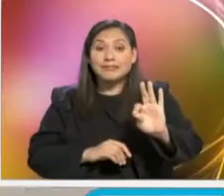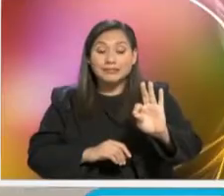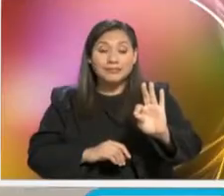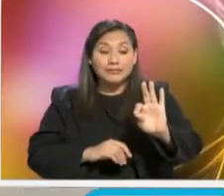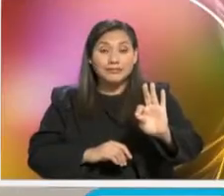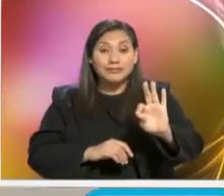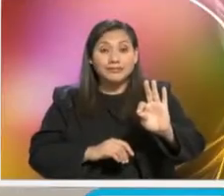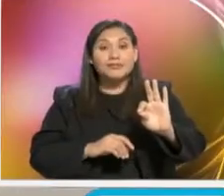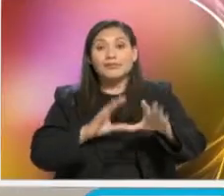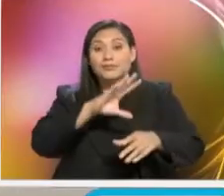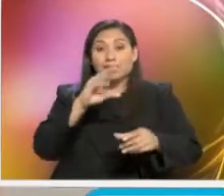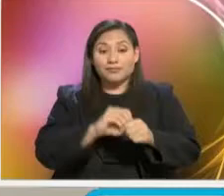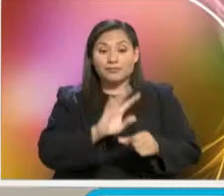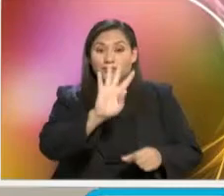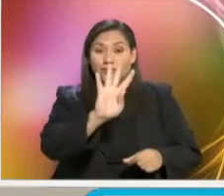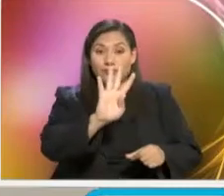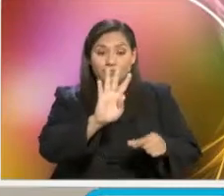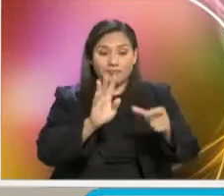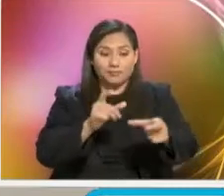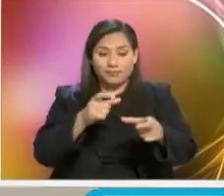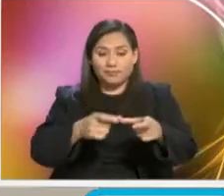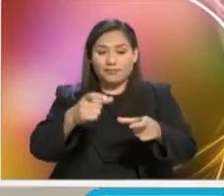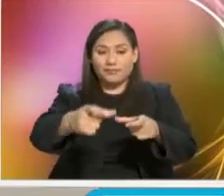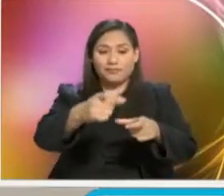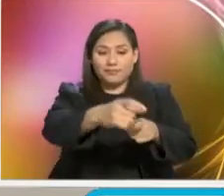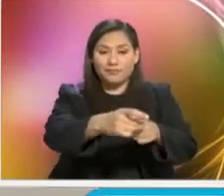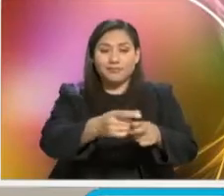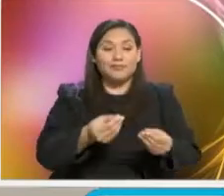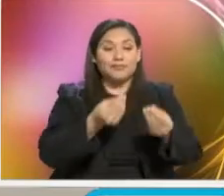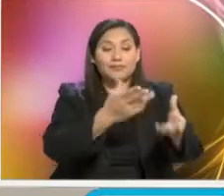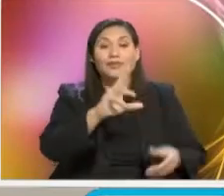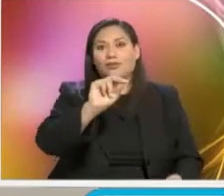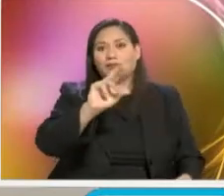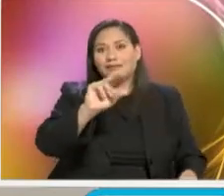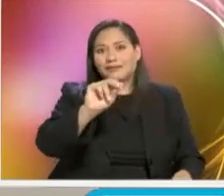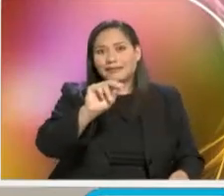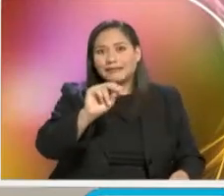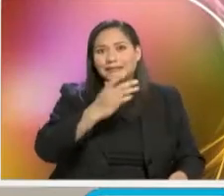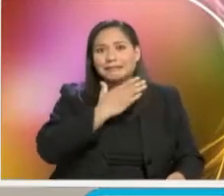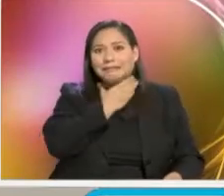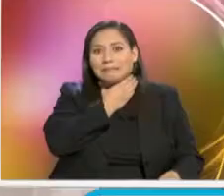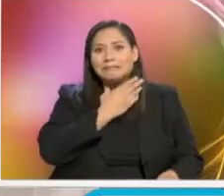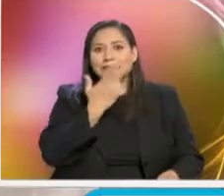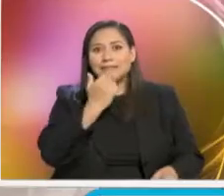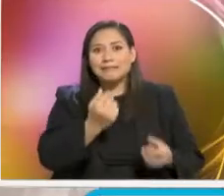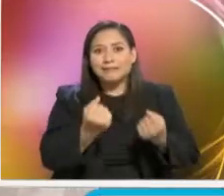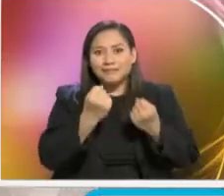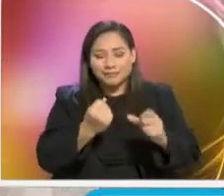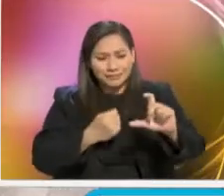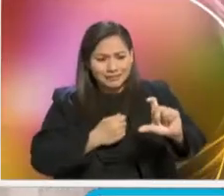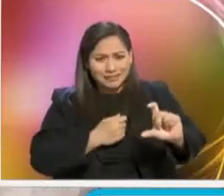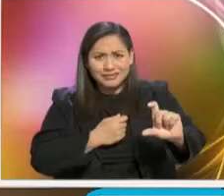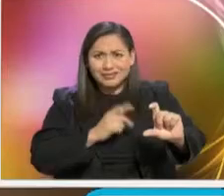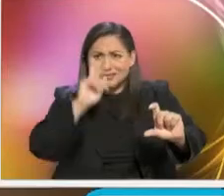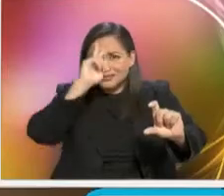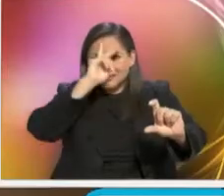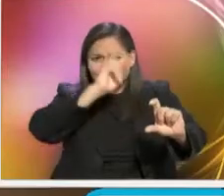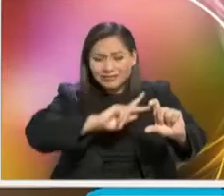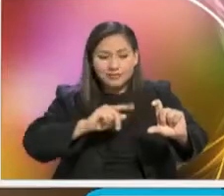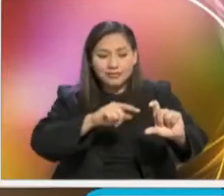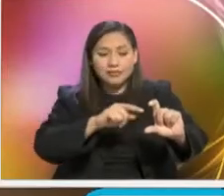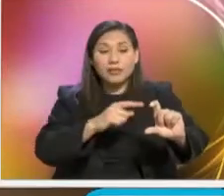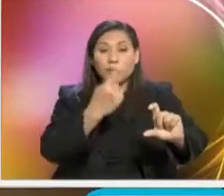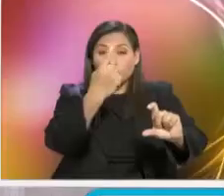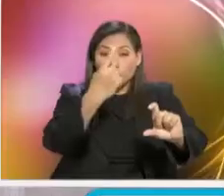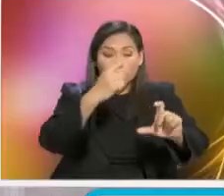en paquetes de 4, ¿cuánto tú le estás dando? Le estás dando 80, ya te estás pasando de la porción. Y por ser tan pequeñitos, tal vez se tomen más